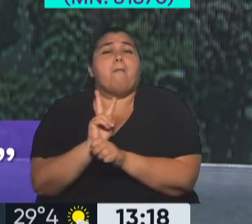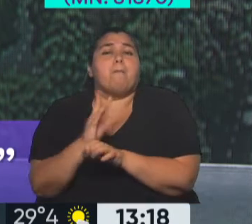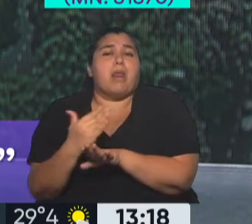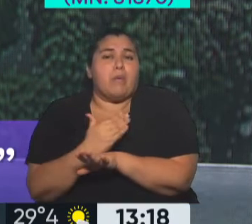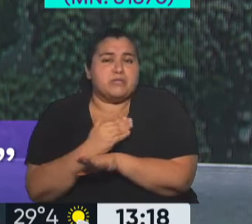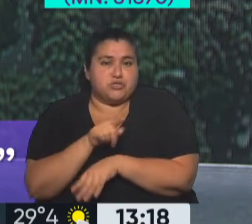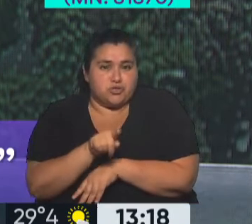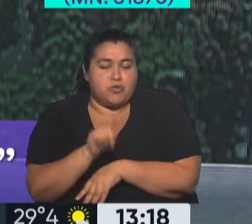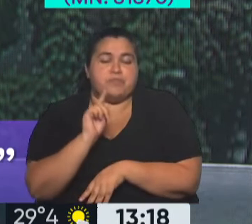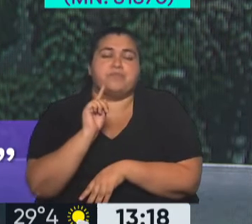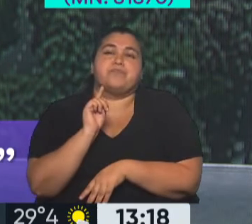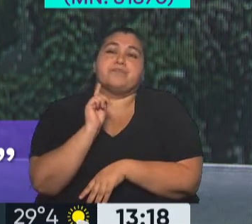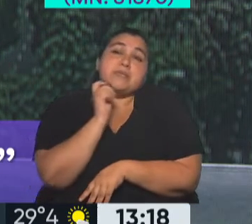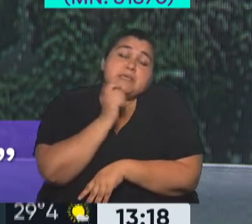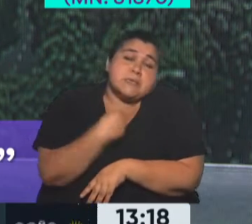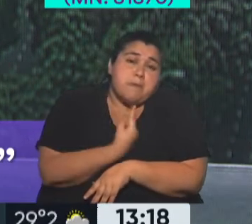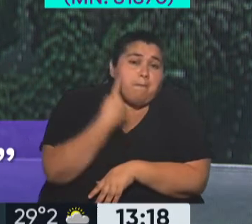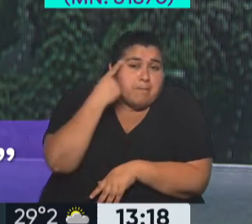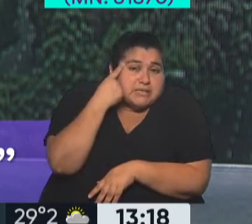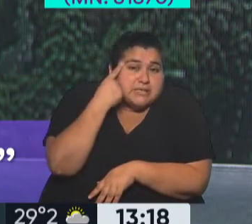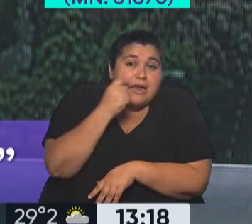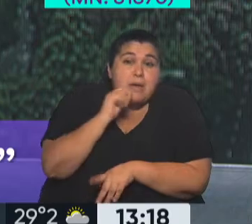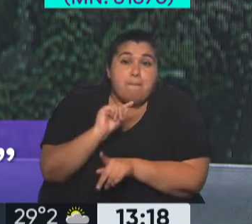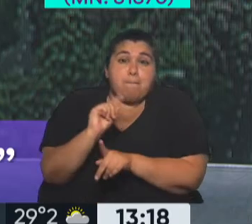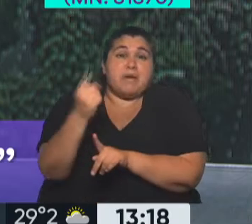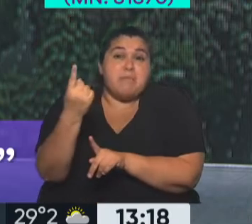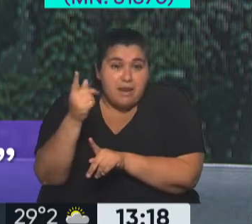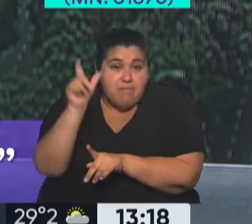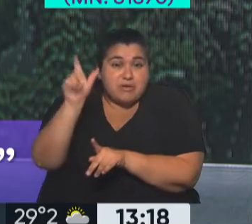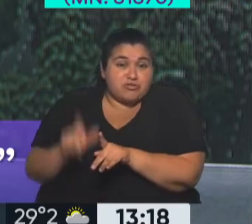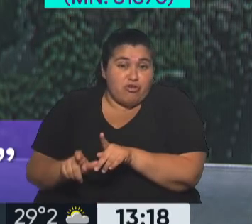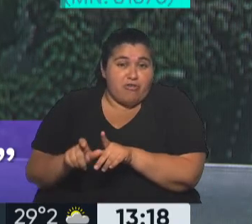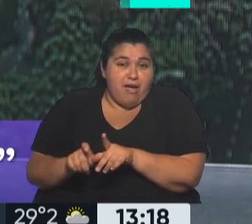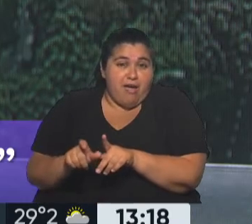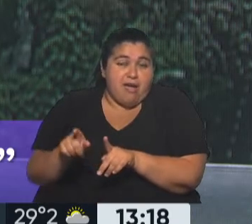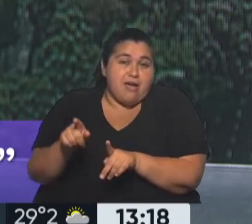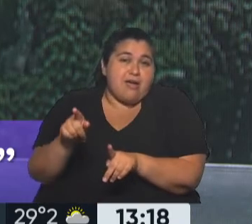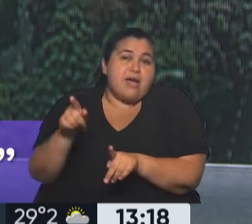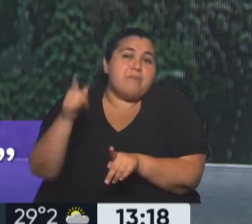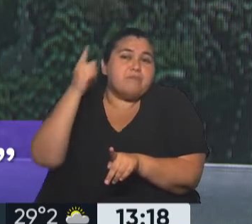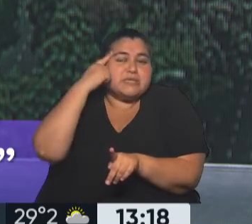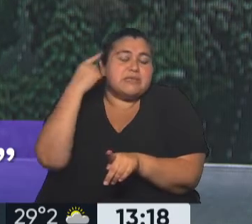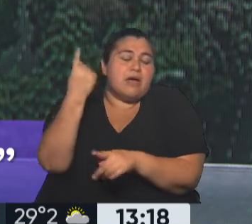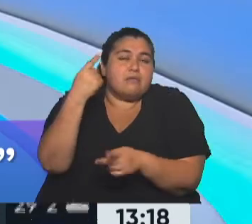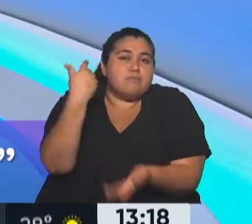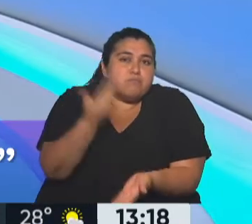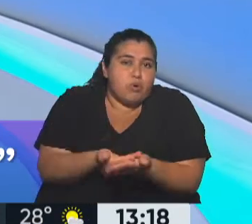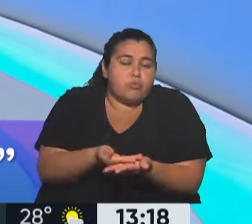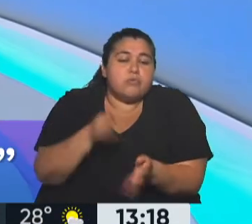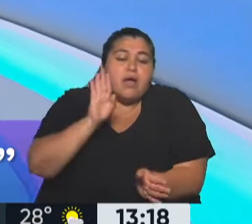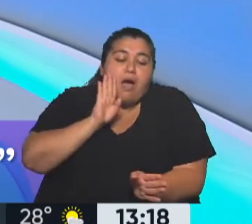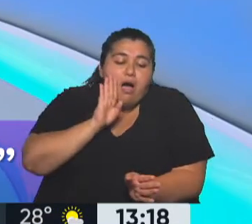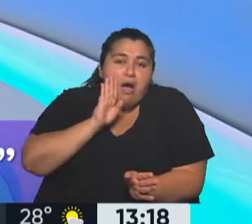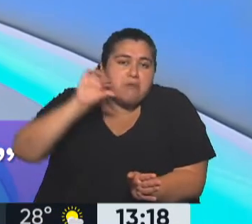persona, lo que uno puede pensar es que la segunda persona pensó que no estaba fallecido, que se había descompuesto, por ahí Claro. porque no contestaba, baja a